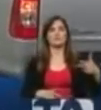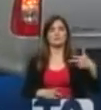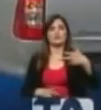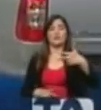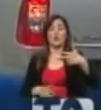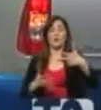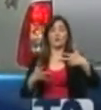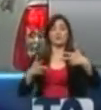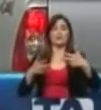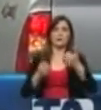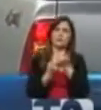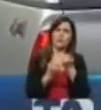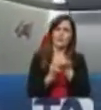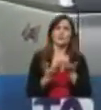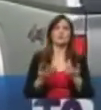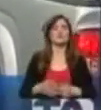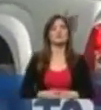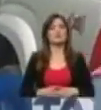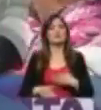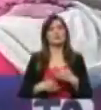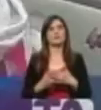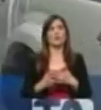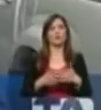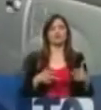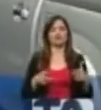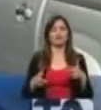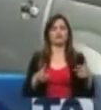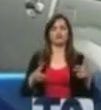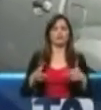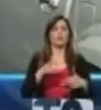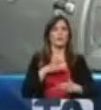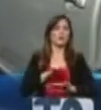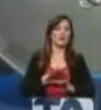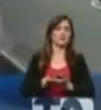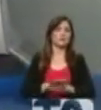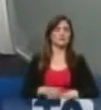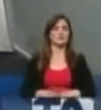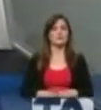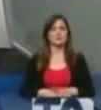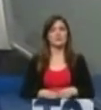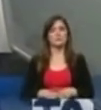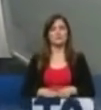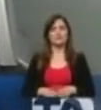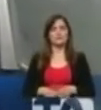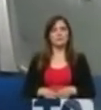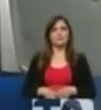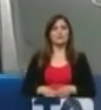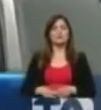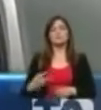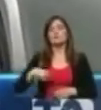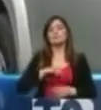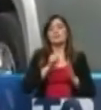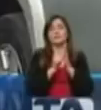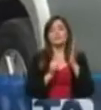que apoyar también para que todos puedan circular con tranquilidad y con fluidez. Sí, así es, estamos en coordinación con la